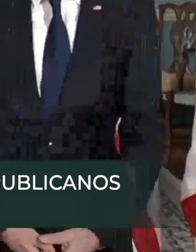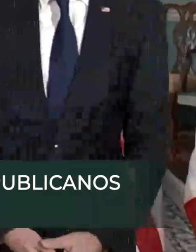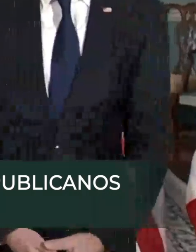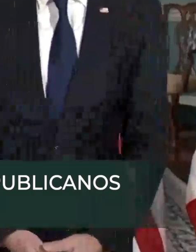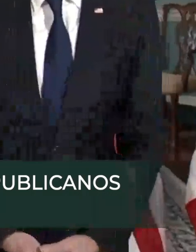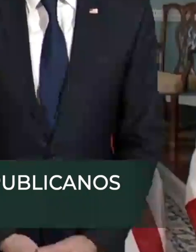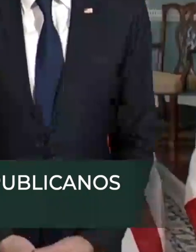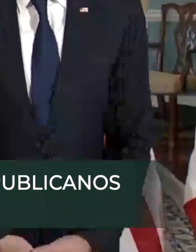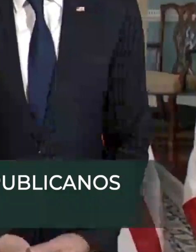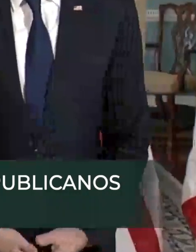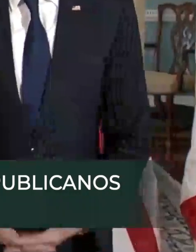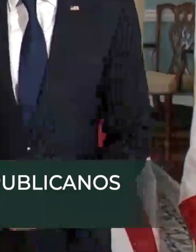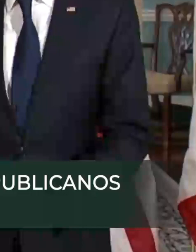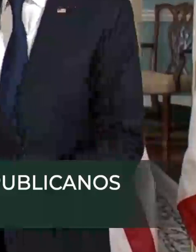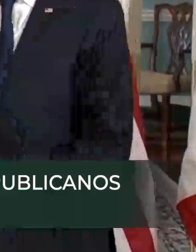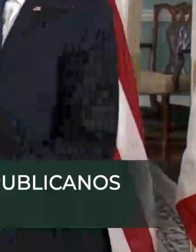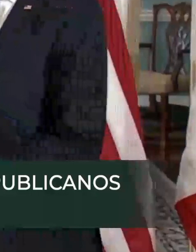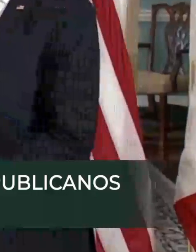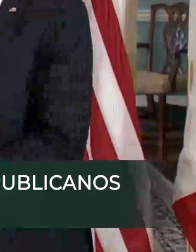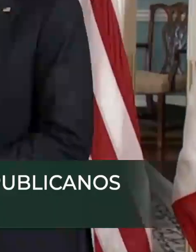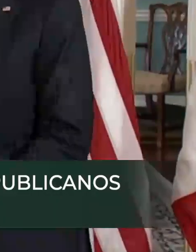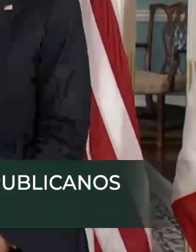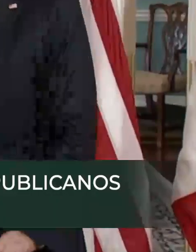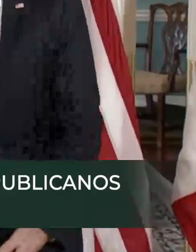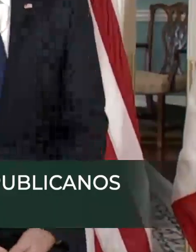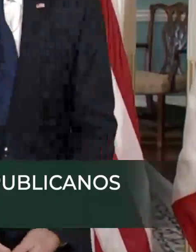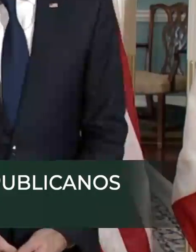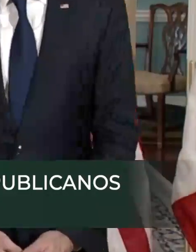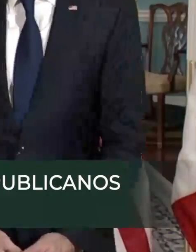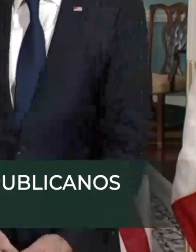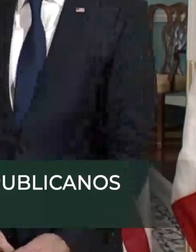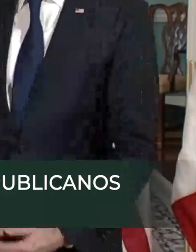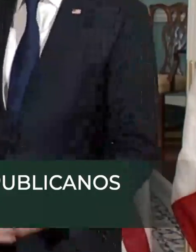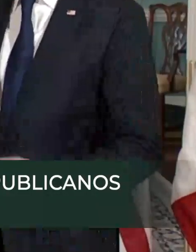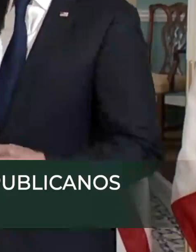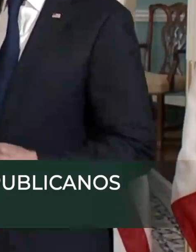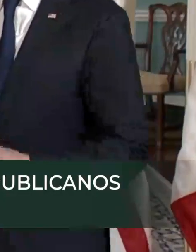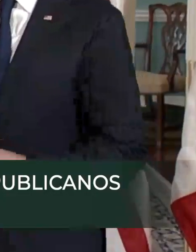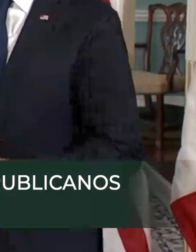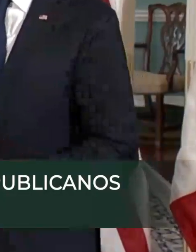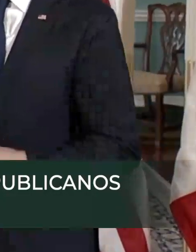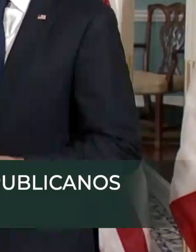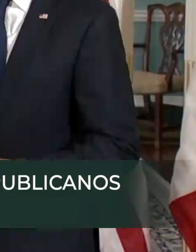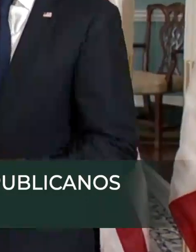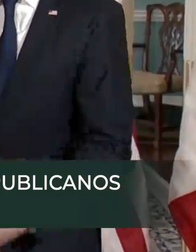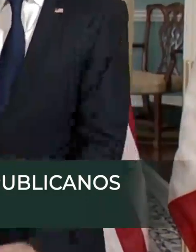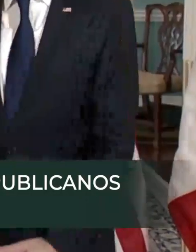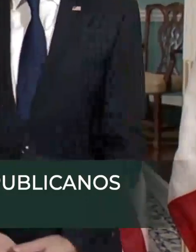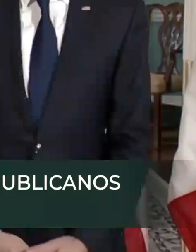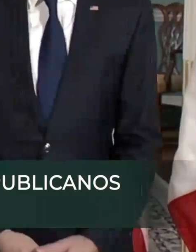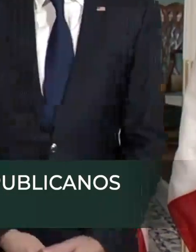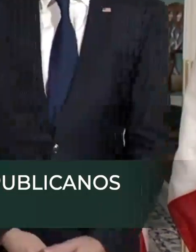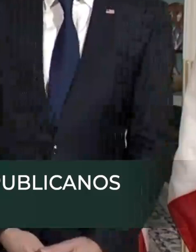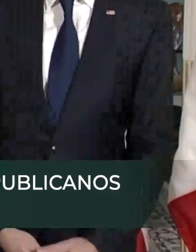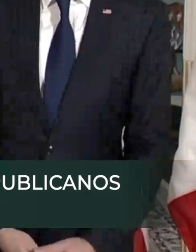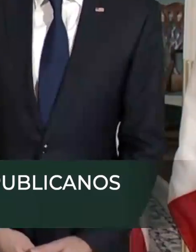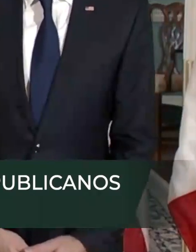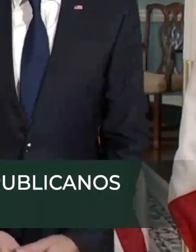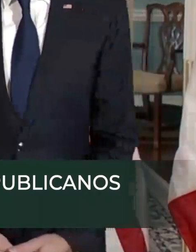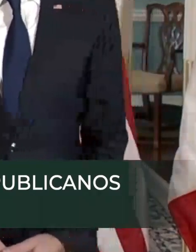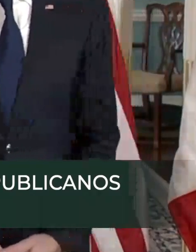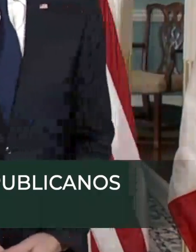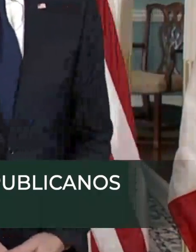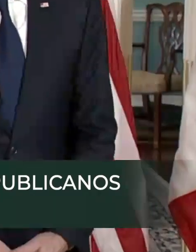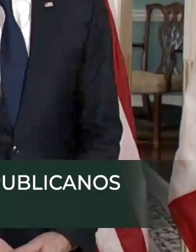se informe a los paisanos y se les responda de manera directa. Afirmó que tanto él como el canciller harán todo para